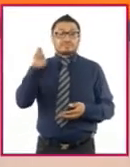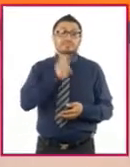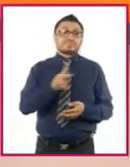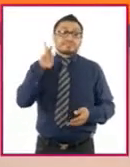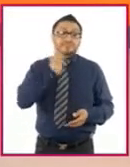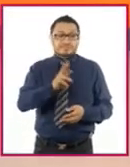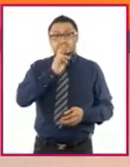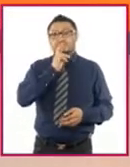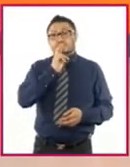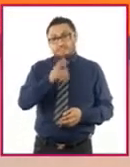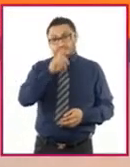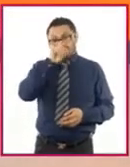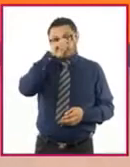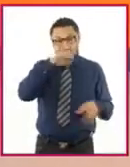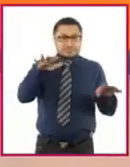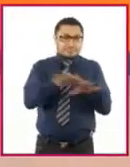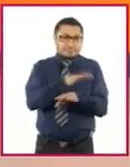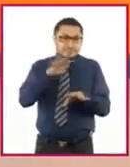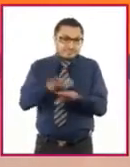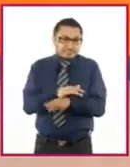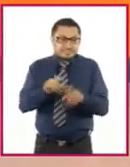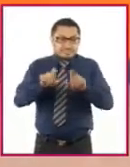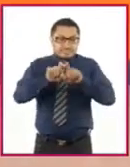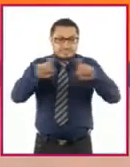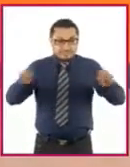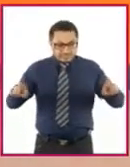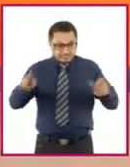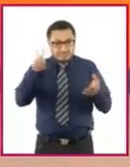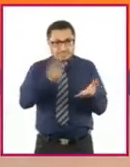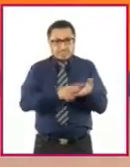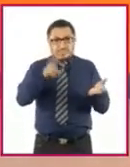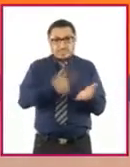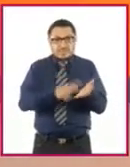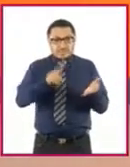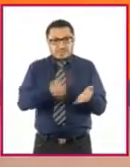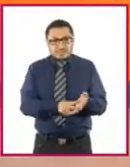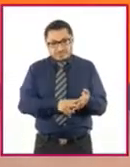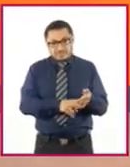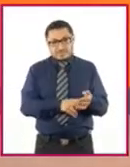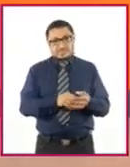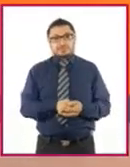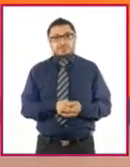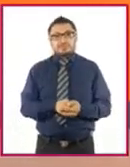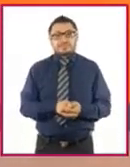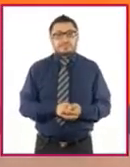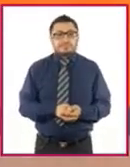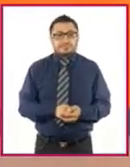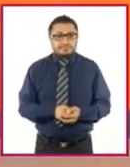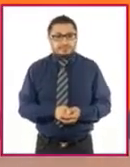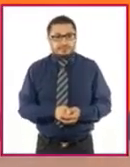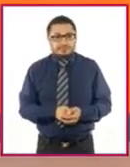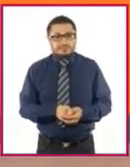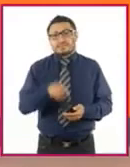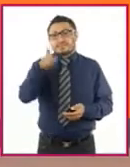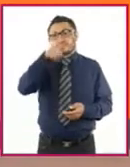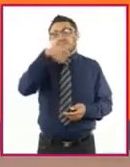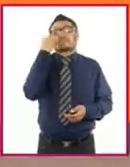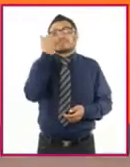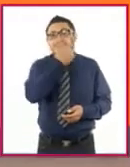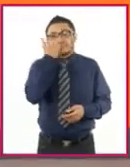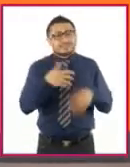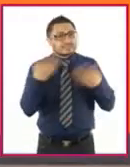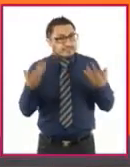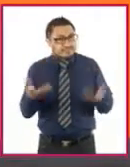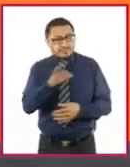resultado sustituyendo en la ecuación el valor obtenido de la incógnita. Alumnas y alumnos,